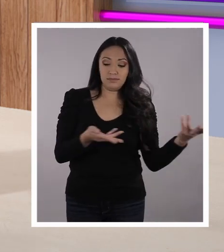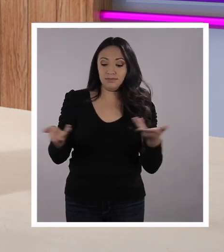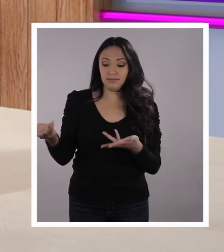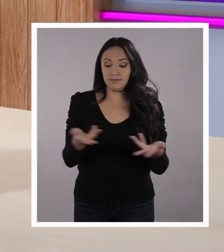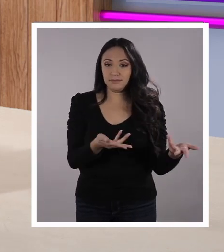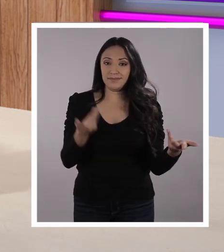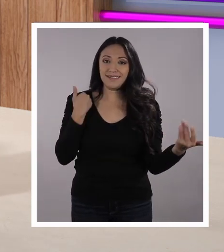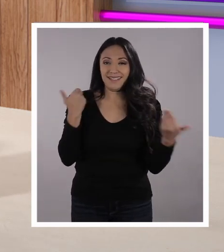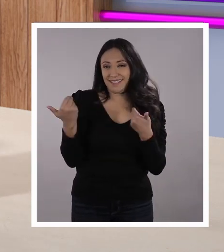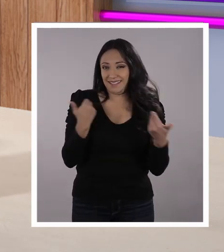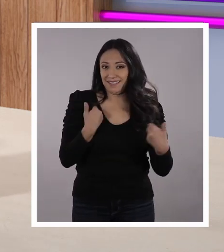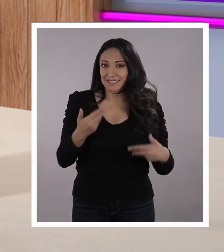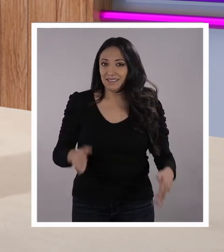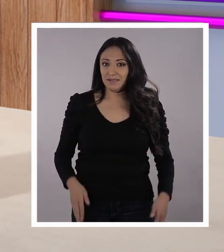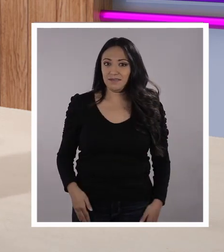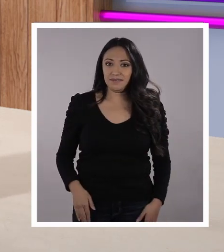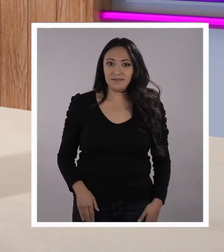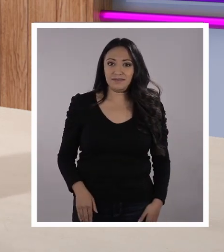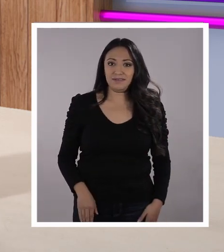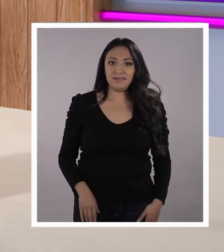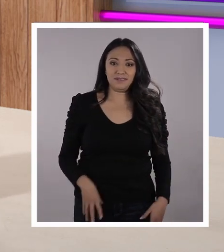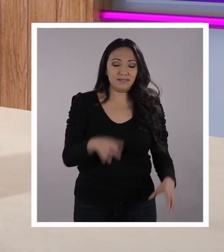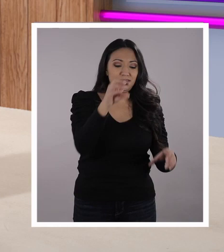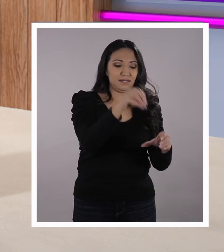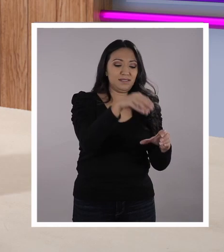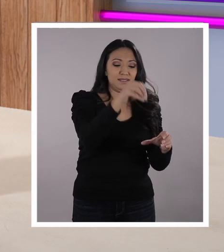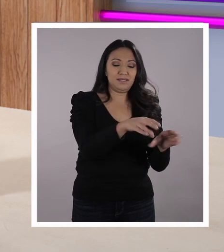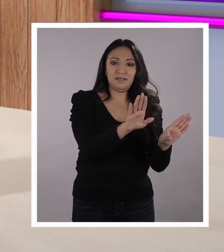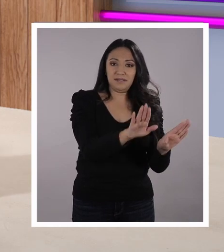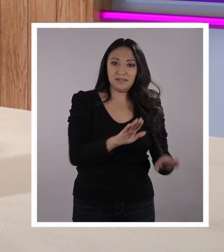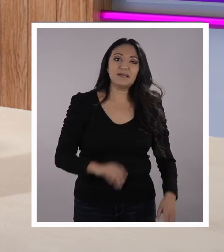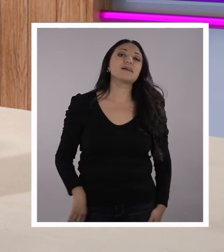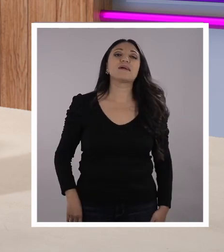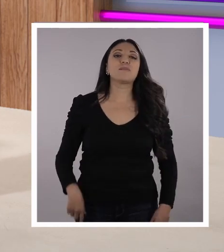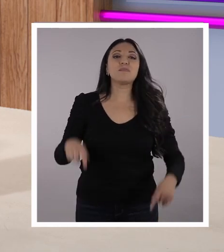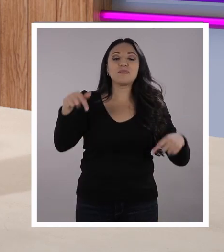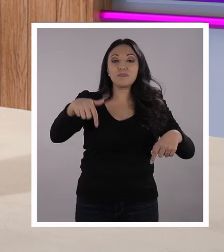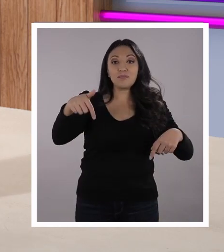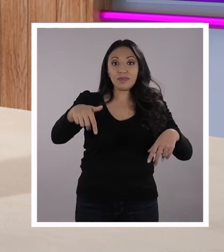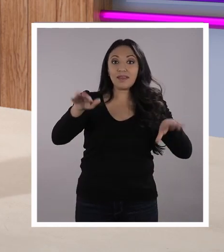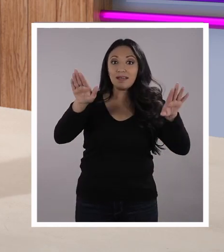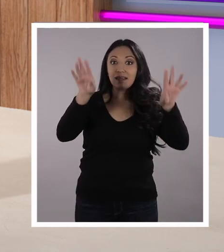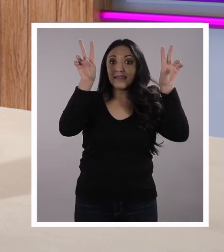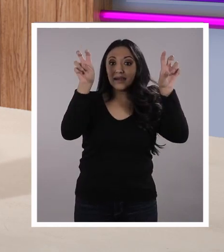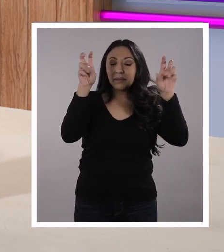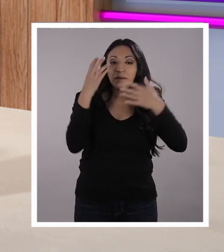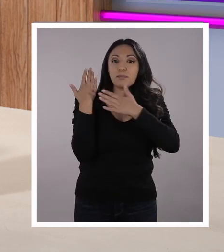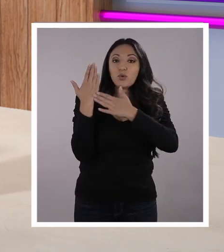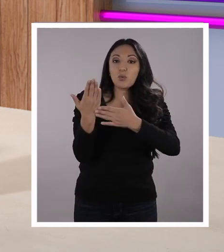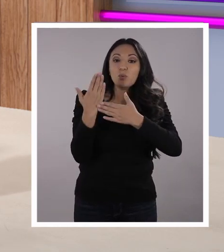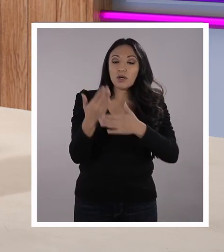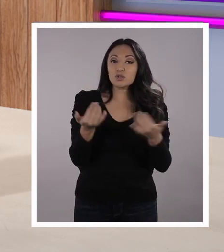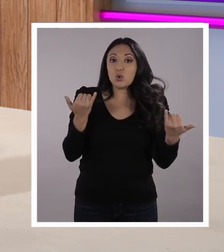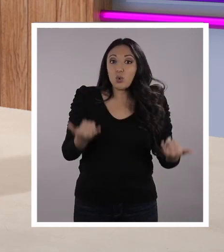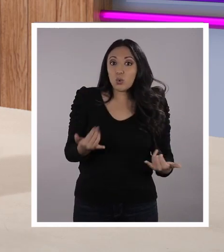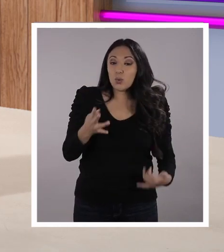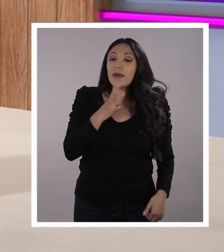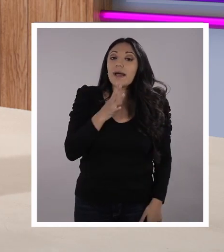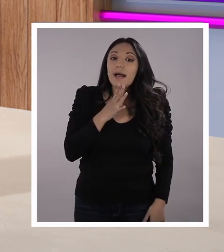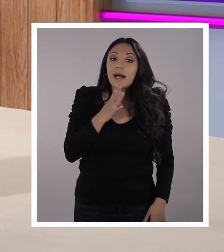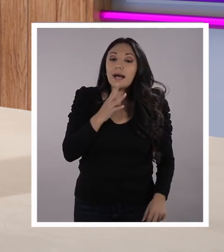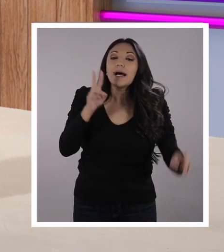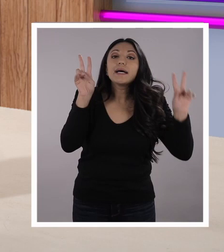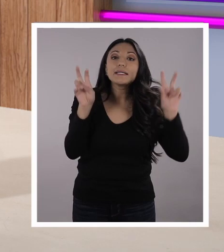esta introducción... ¿Quieres los sombrerito, dineros? Póngales ahí, póngales. Okay. Con esa introducción, queremos proponerles,